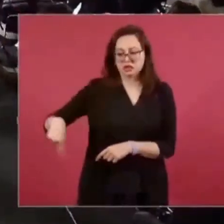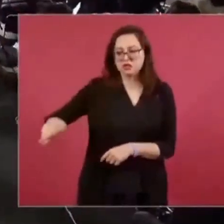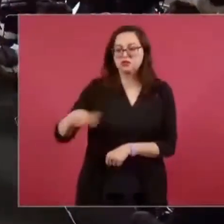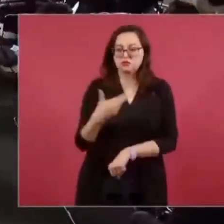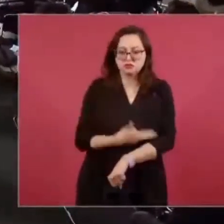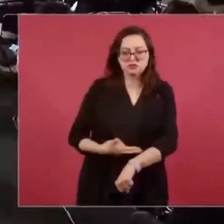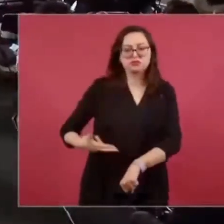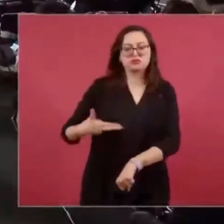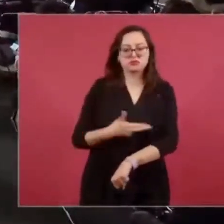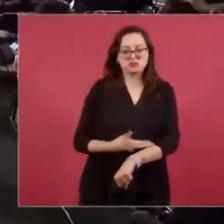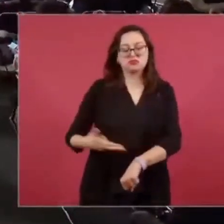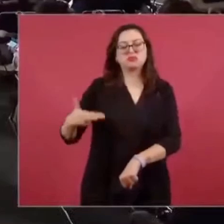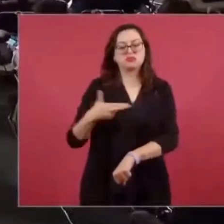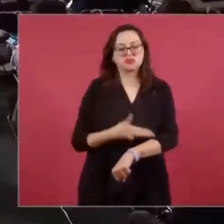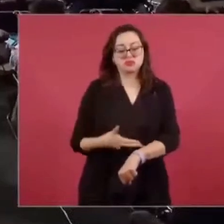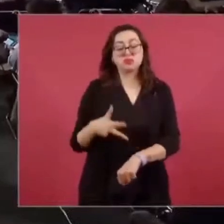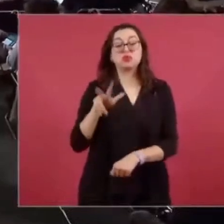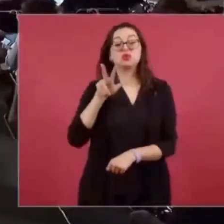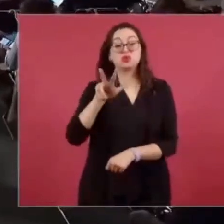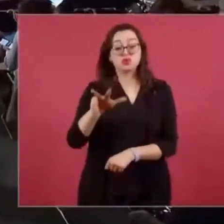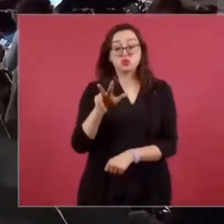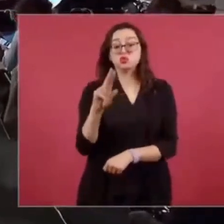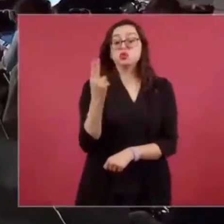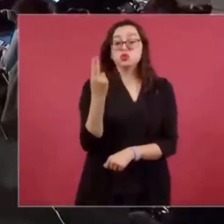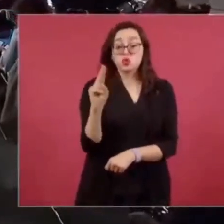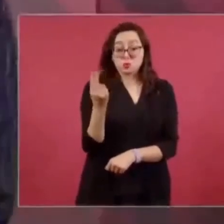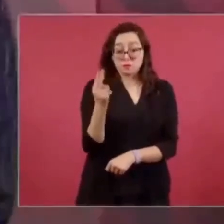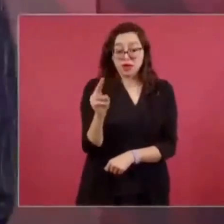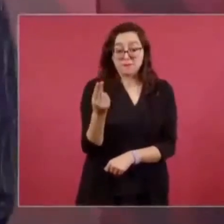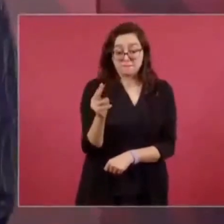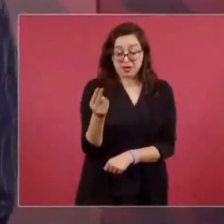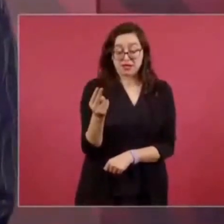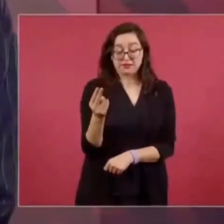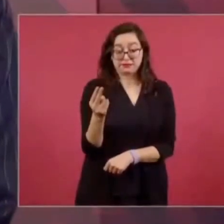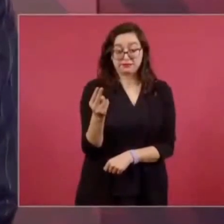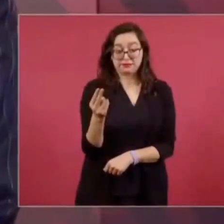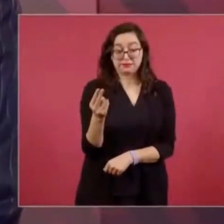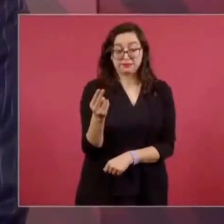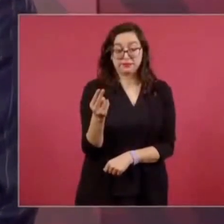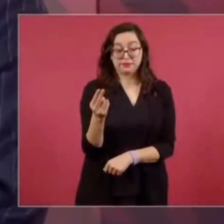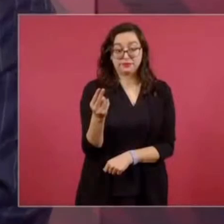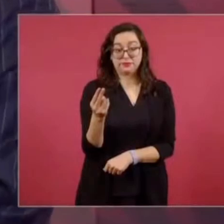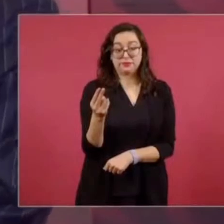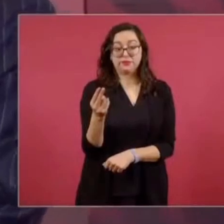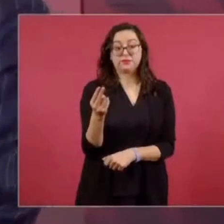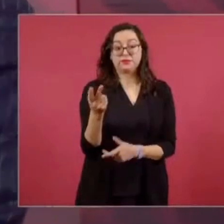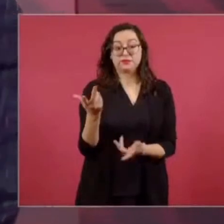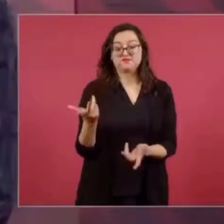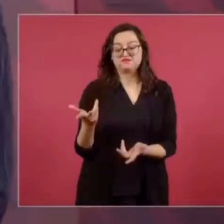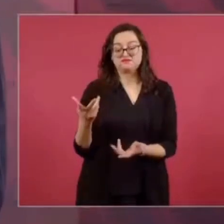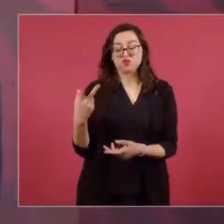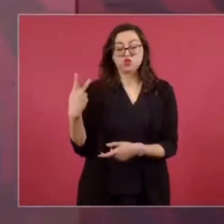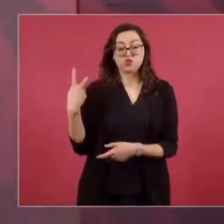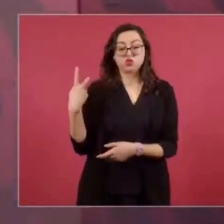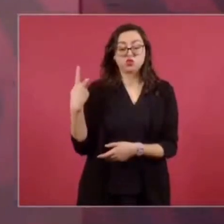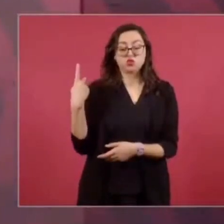Esto el 18 de noviembre, en que es